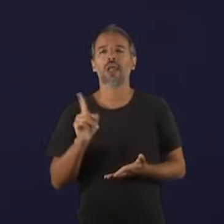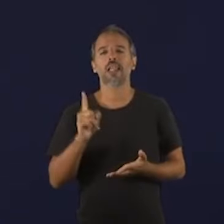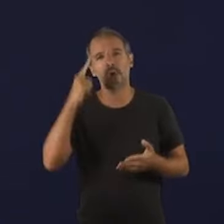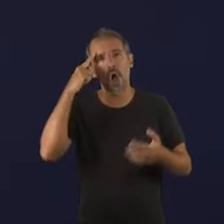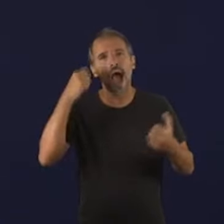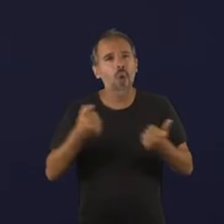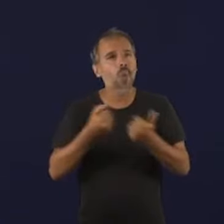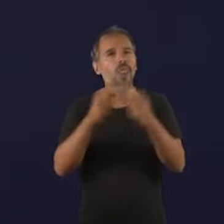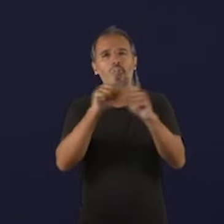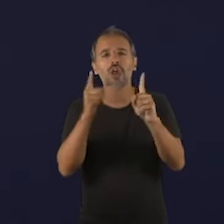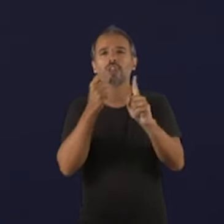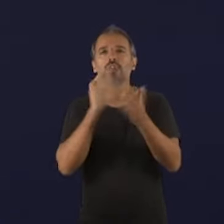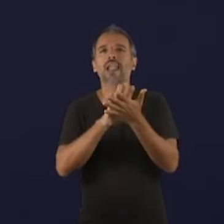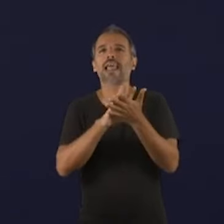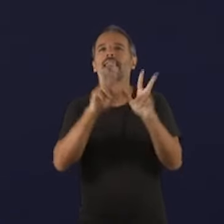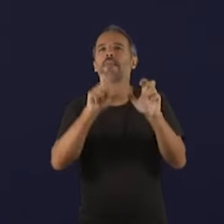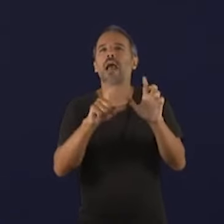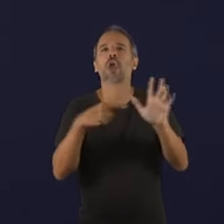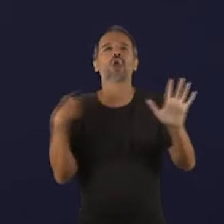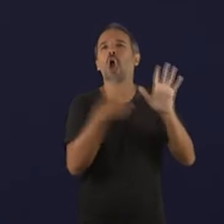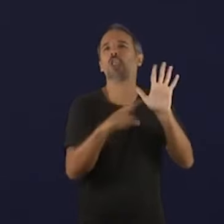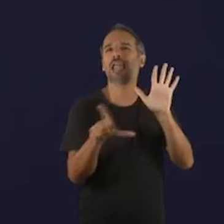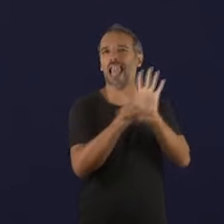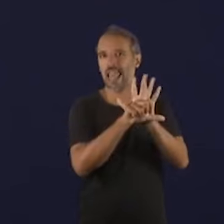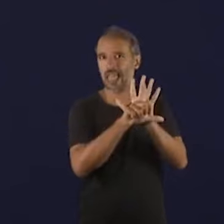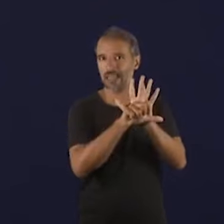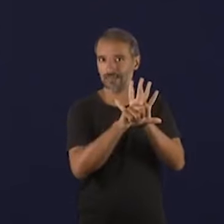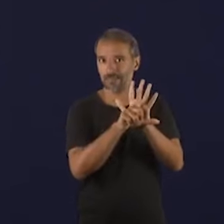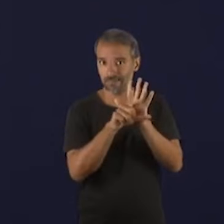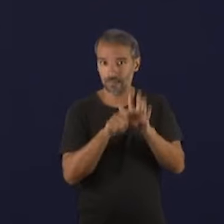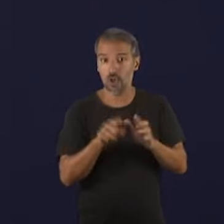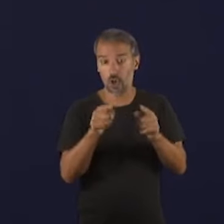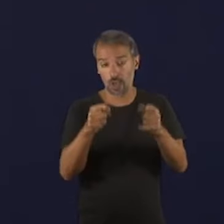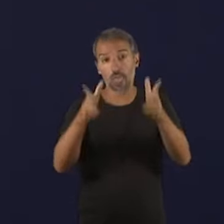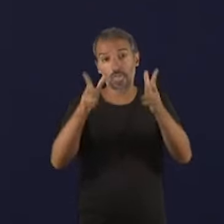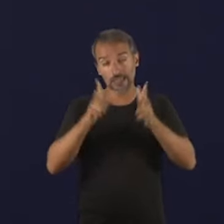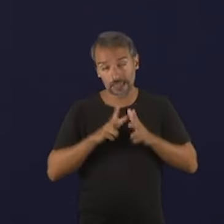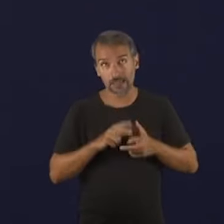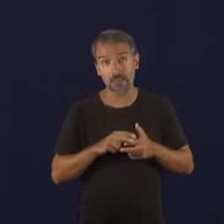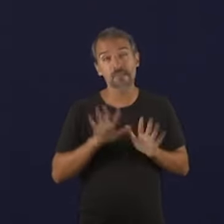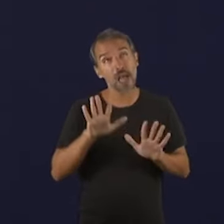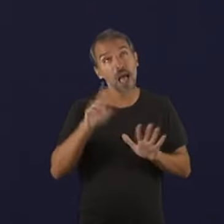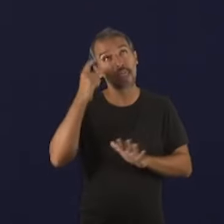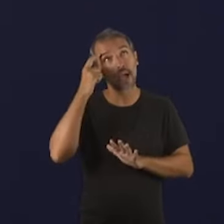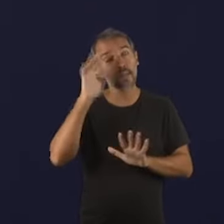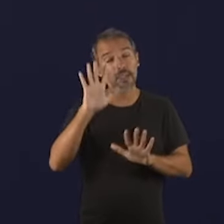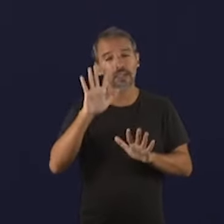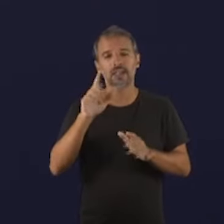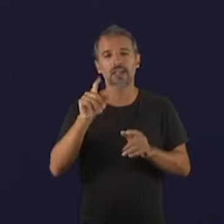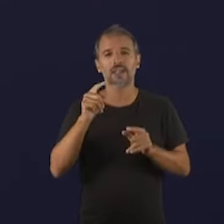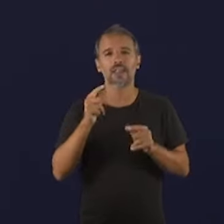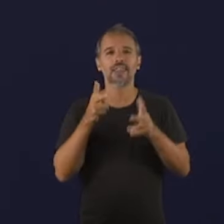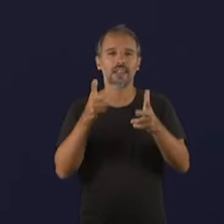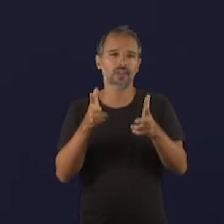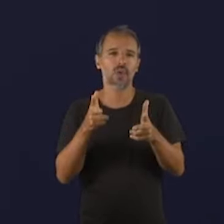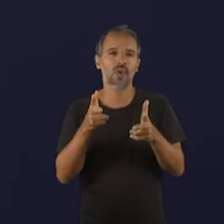convalidando son ilegalidades tu comentario déjame hacerte una